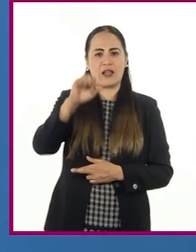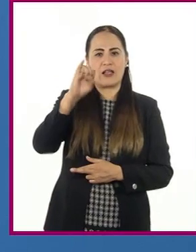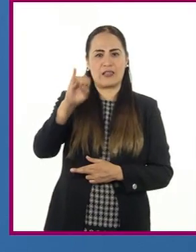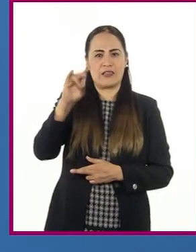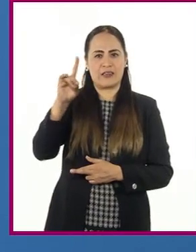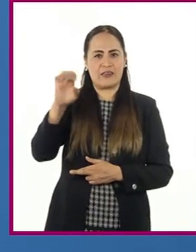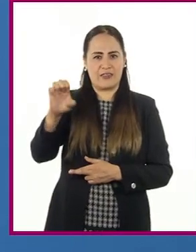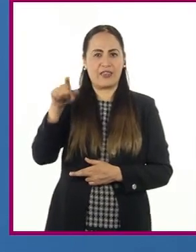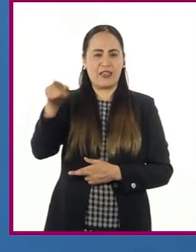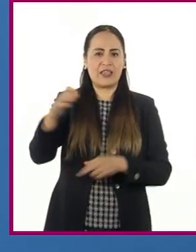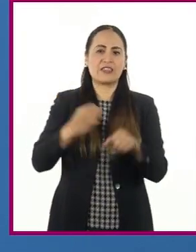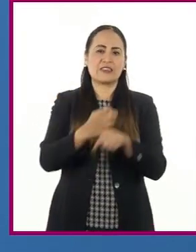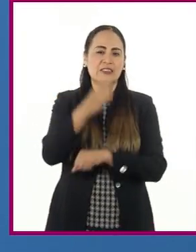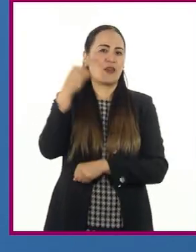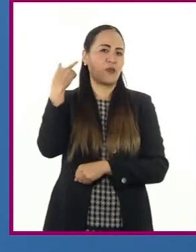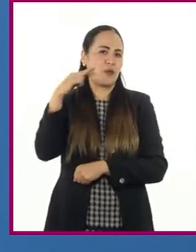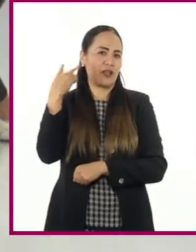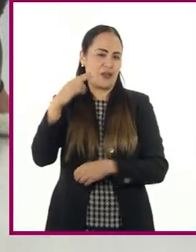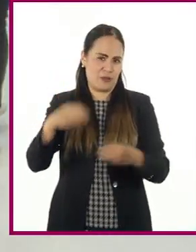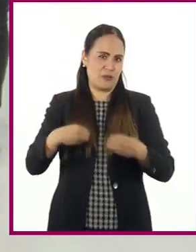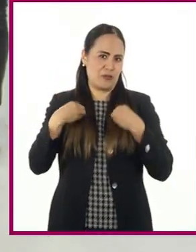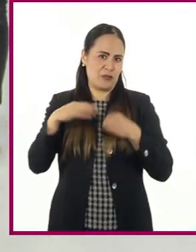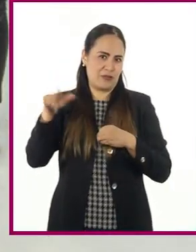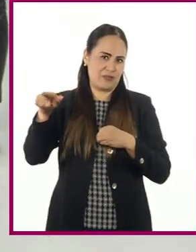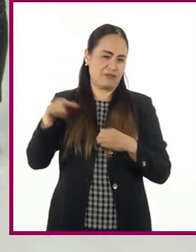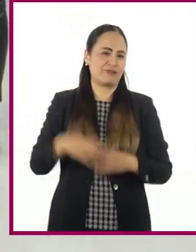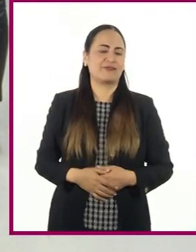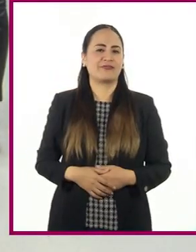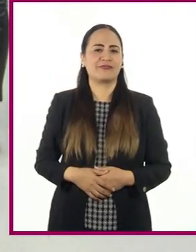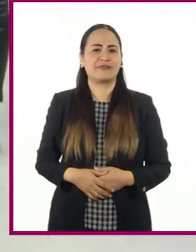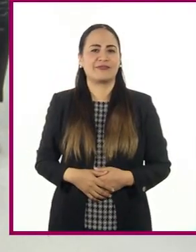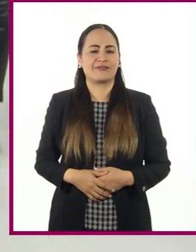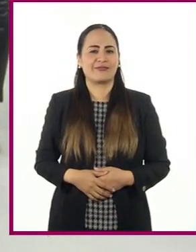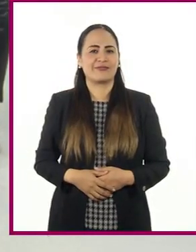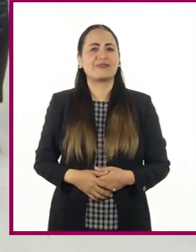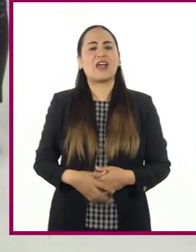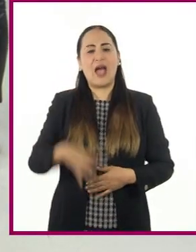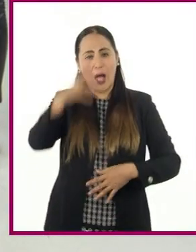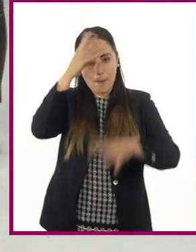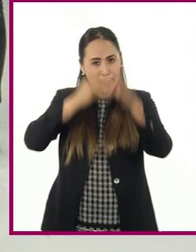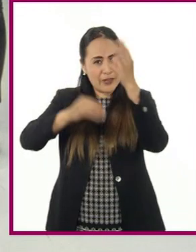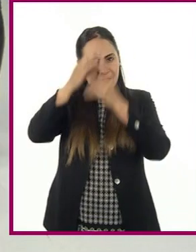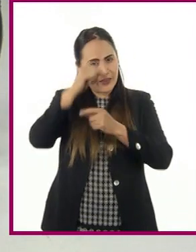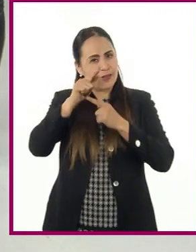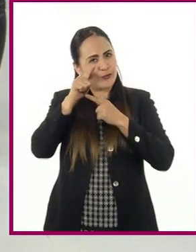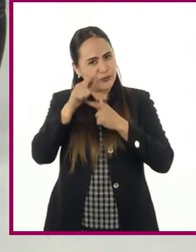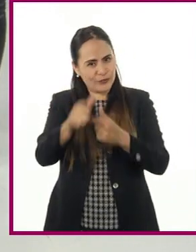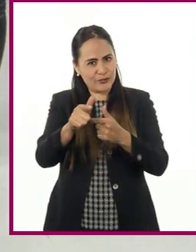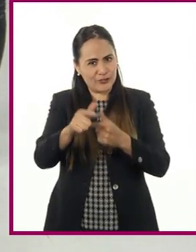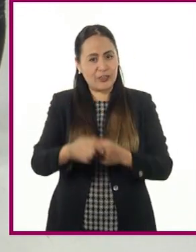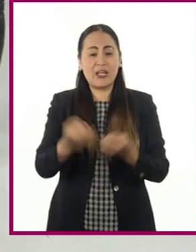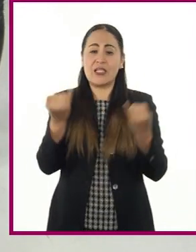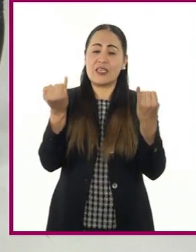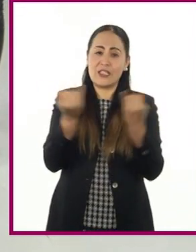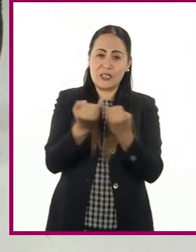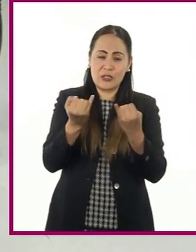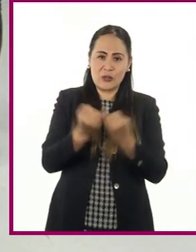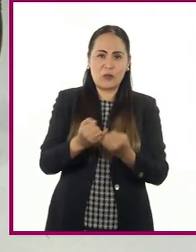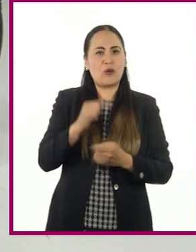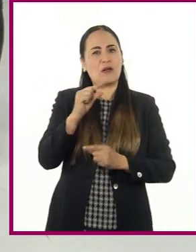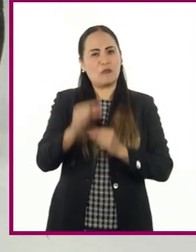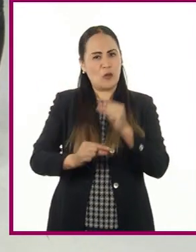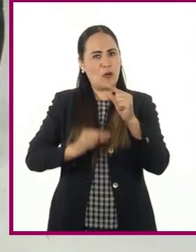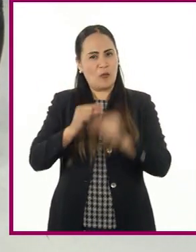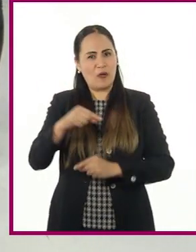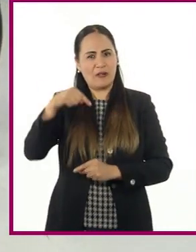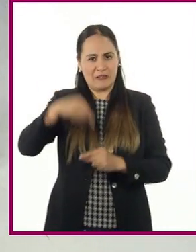Agüet, del estado de Veracruz. Les invito a que continúen aprendiendo y, por supuesto, a que sigamos adelante en